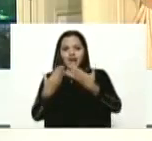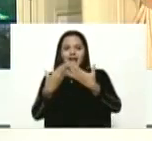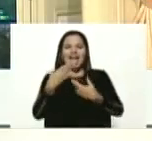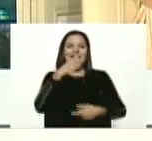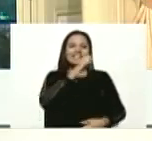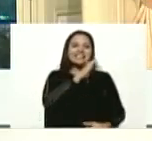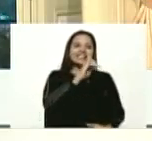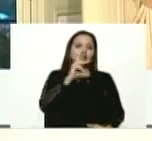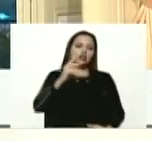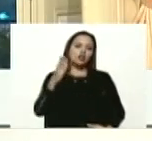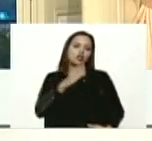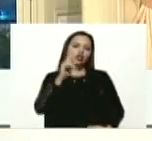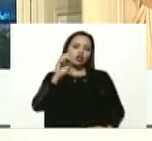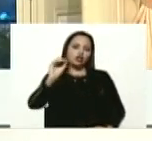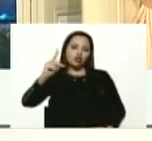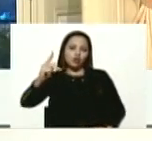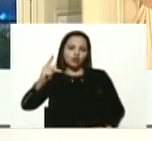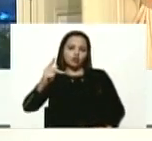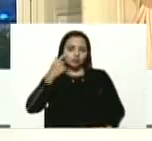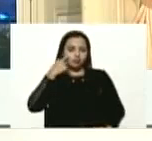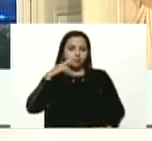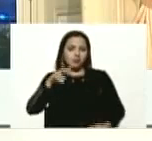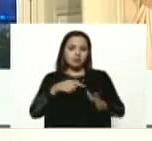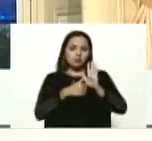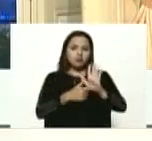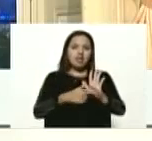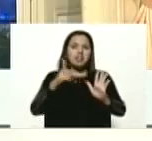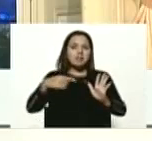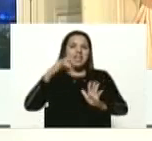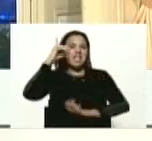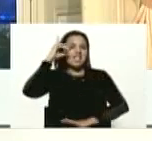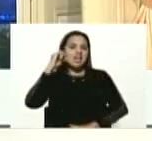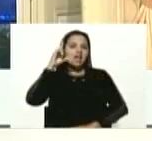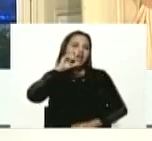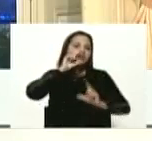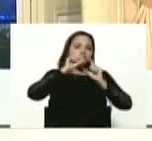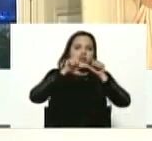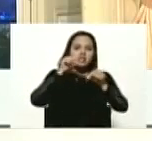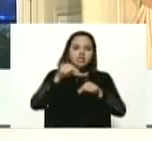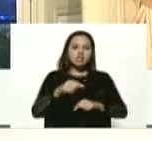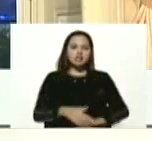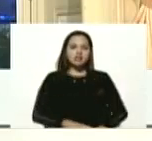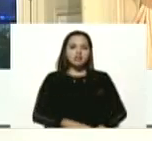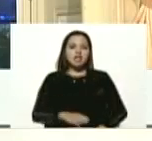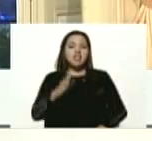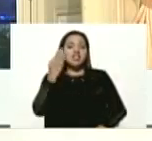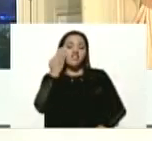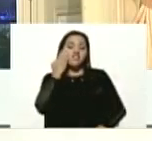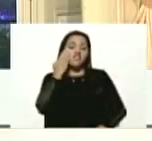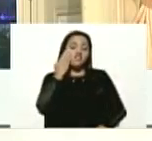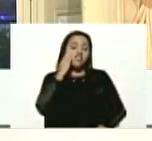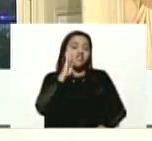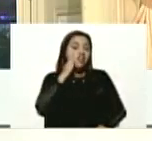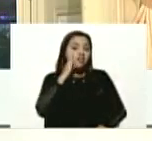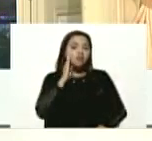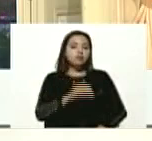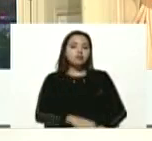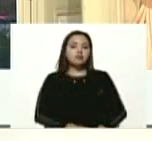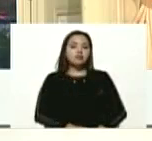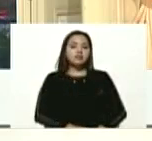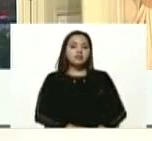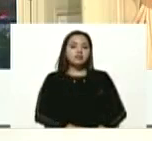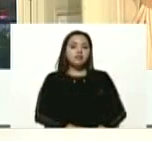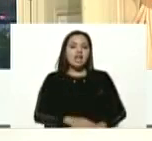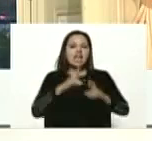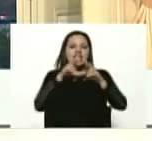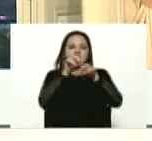TikTok, en mi cuenta de Instagram, de Twitter, de Facebook, en mis cuentas de redes